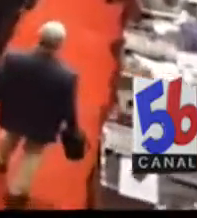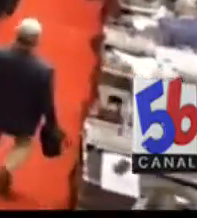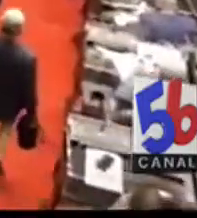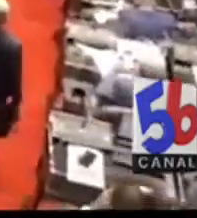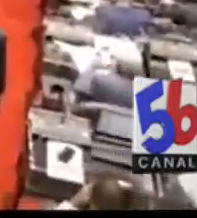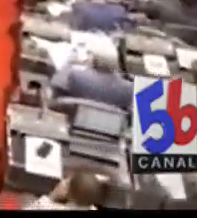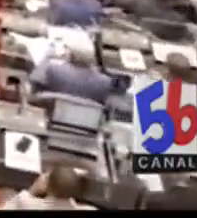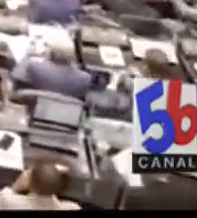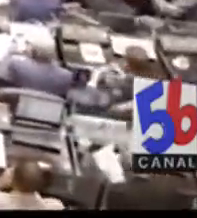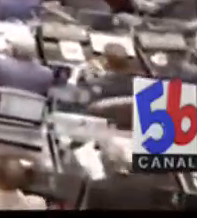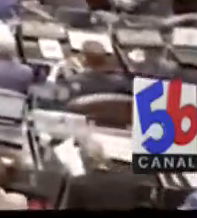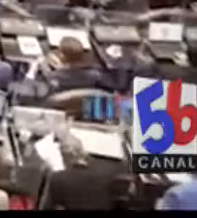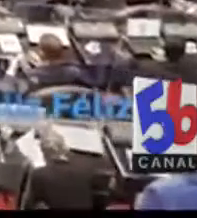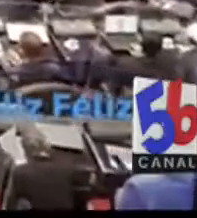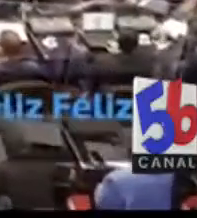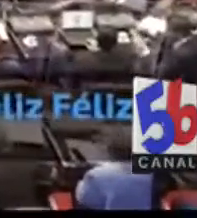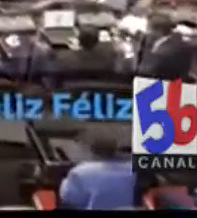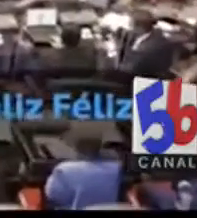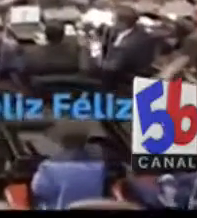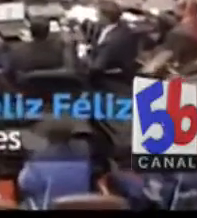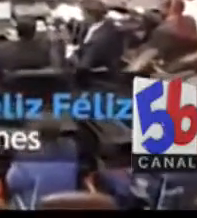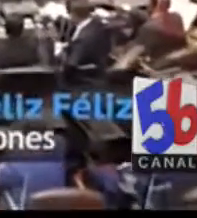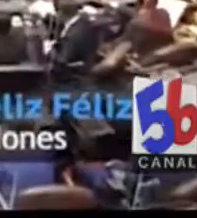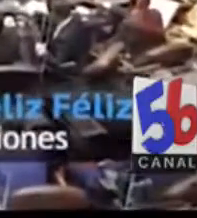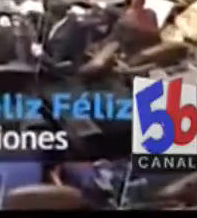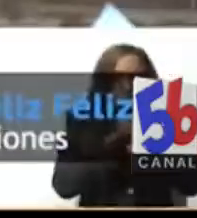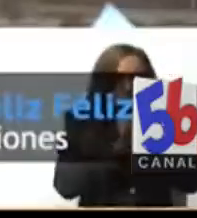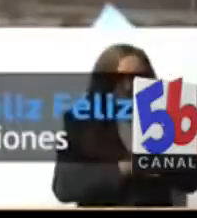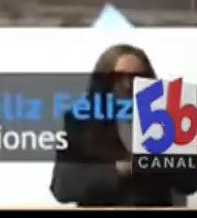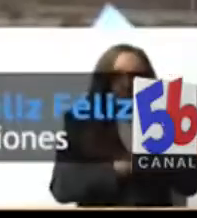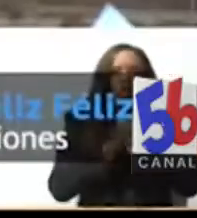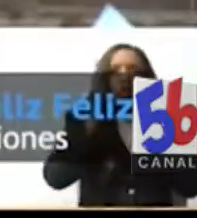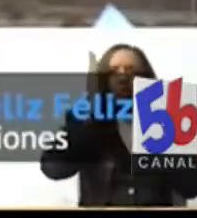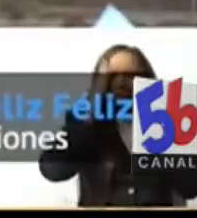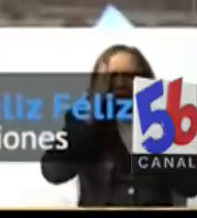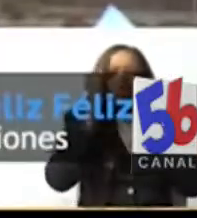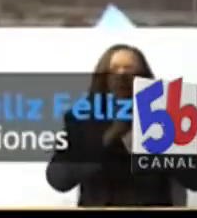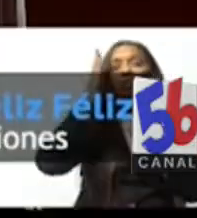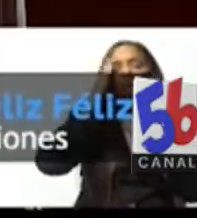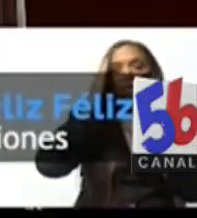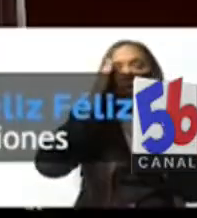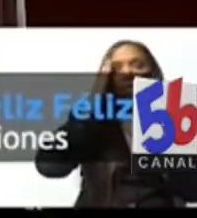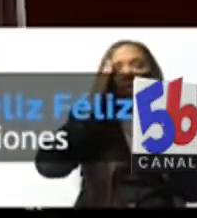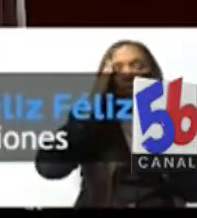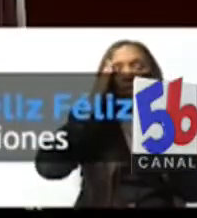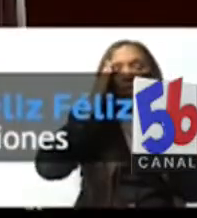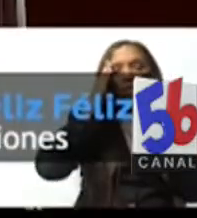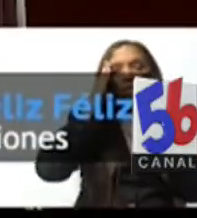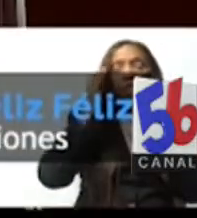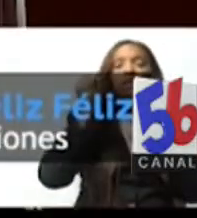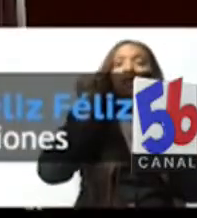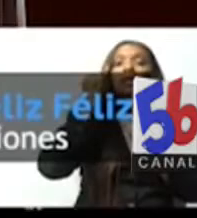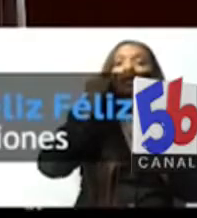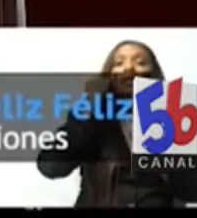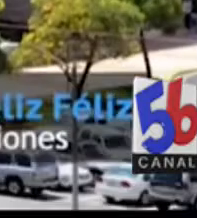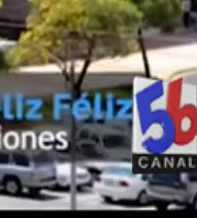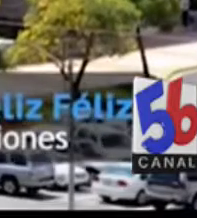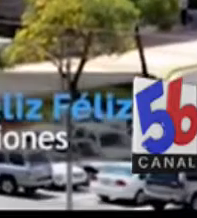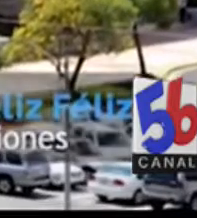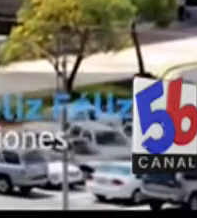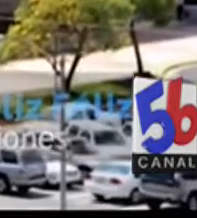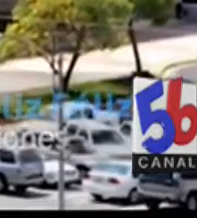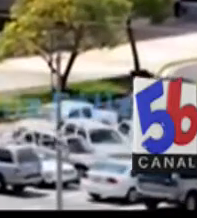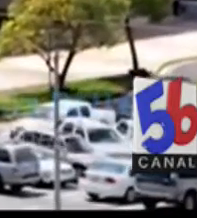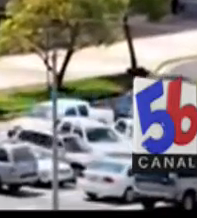Los diputados Nelson Marmolejos y Héctor Darío Félix Félix rechazaron las acusaciones de supuestos beneficios y conexiones